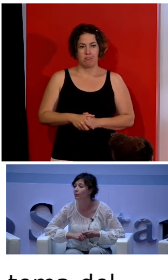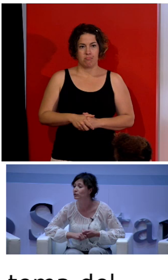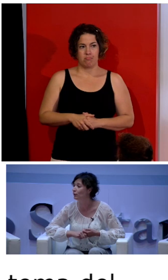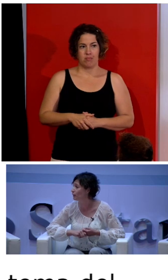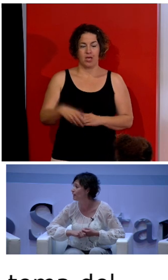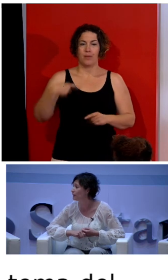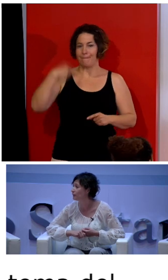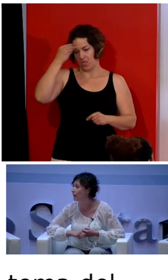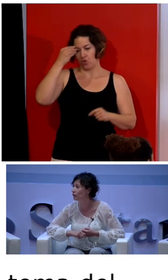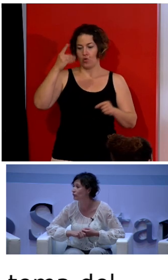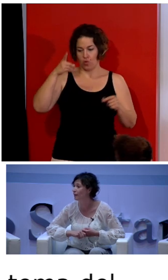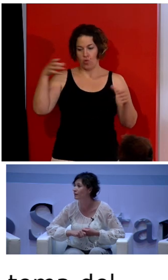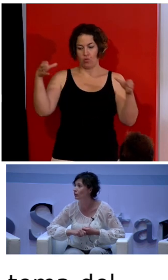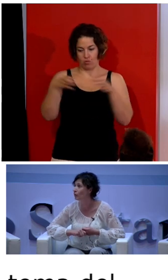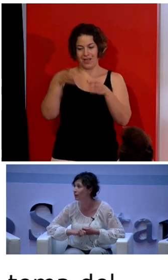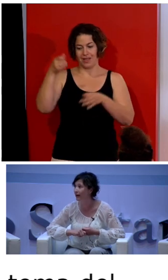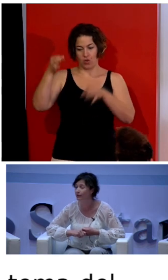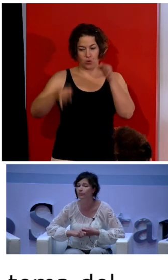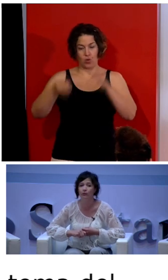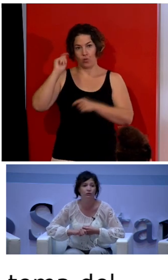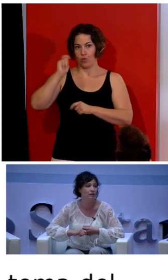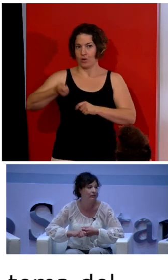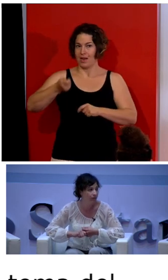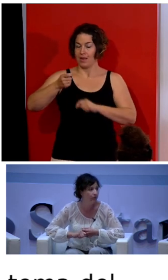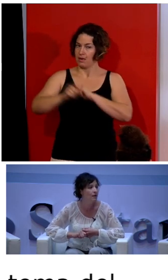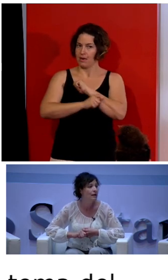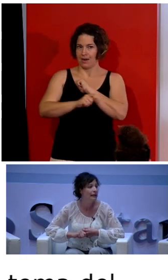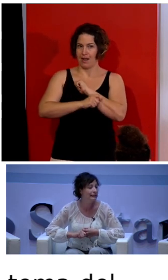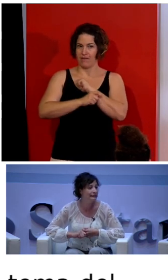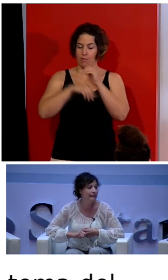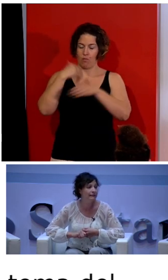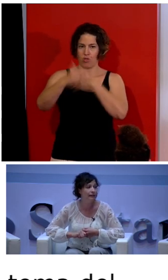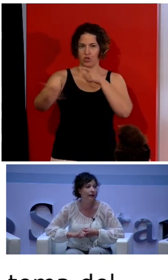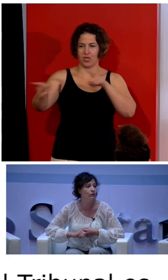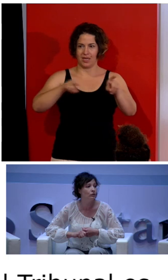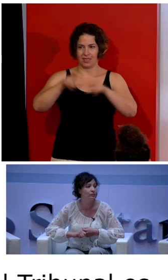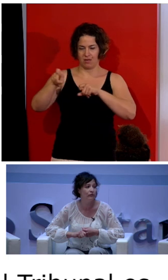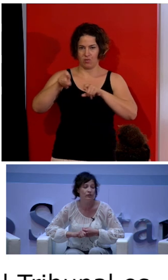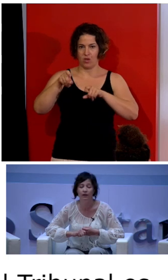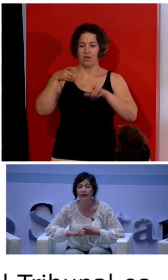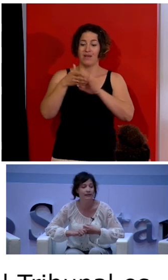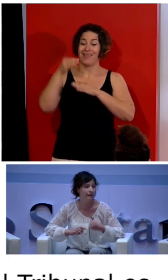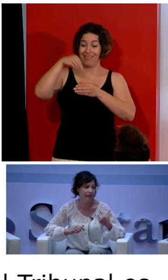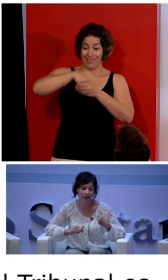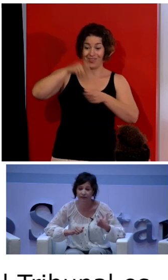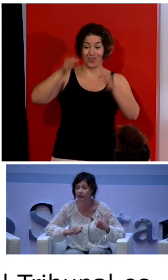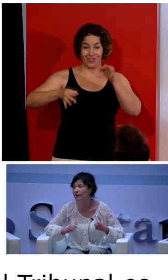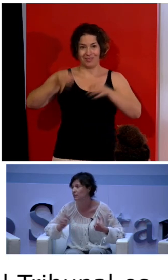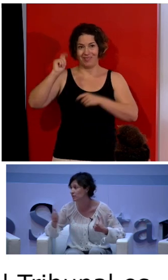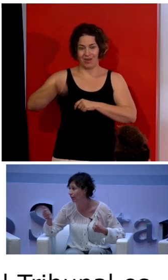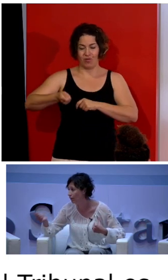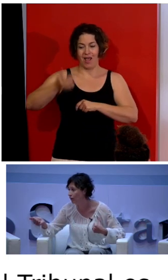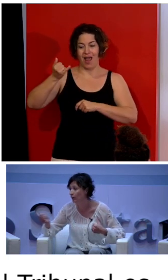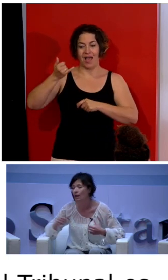La composición del tribunal es un elemento clave en el proceso selectivo, en el que estén integrados profesionales de diferentes áreas de